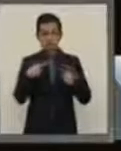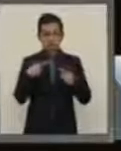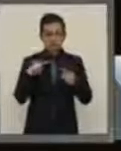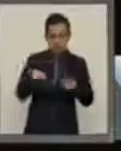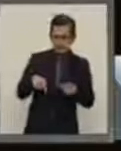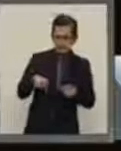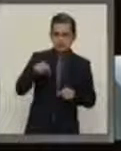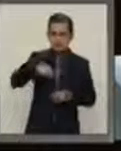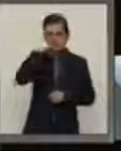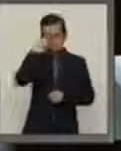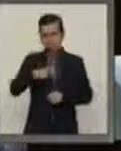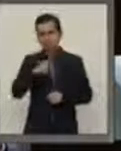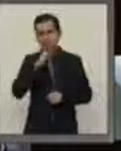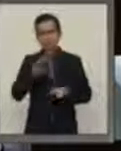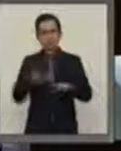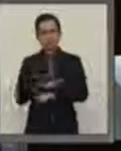país,